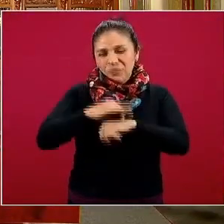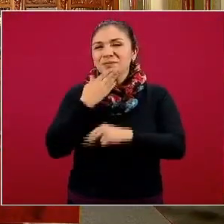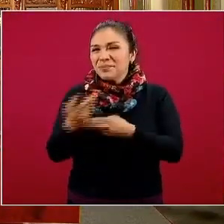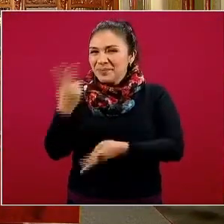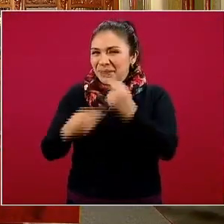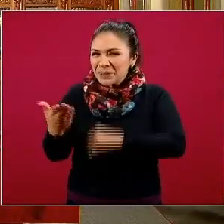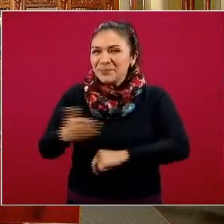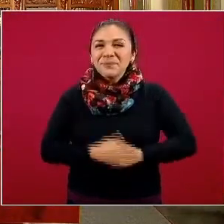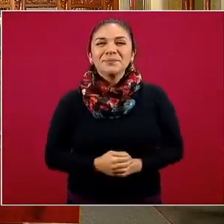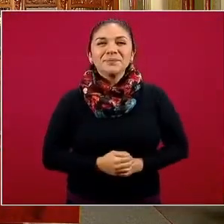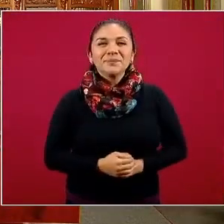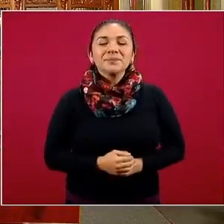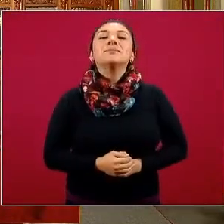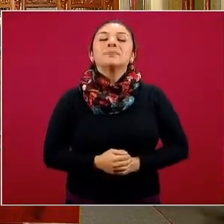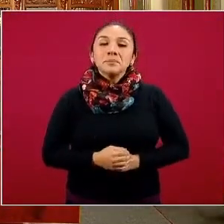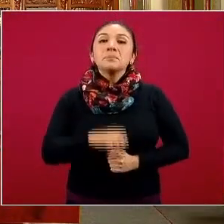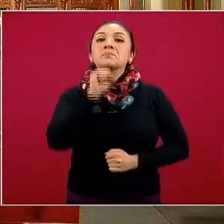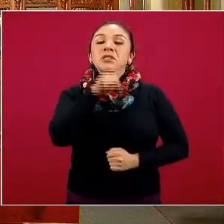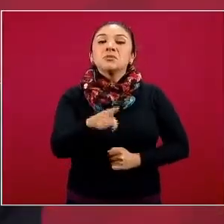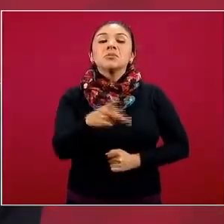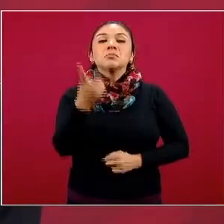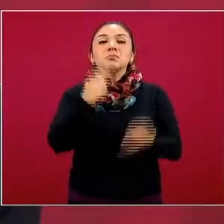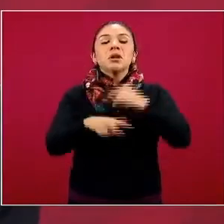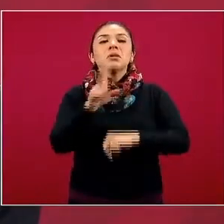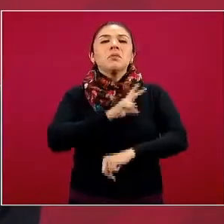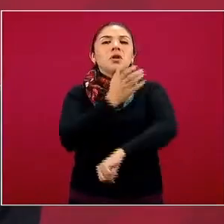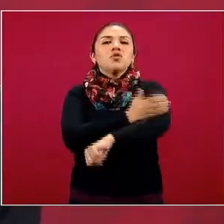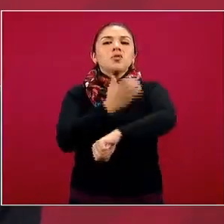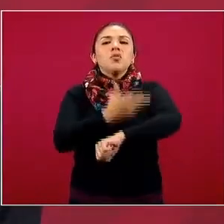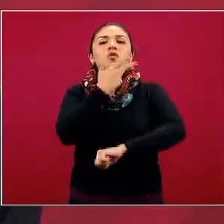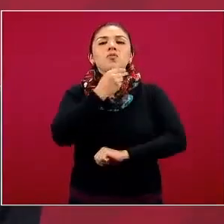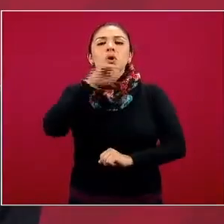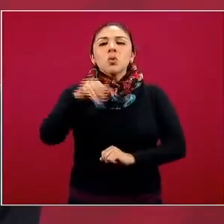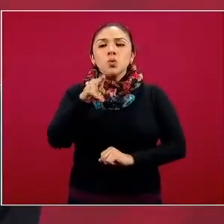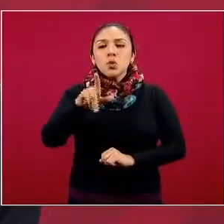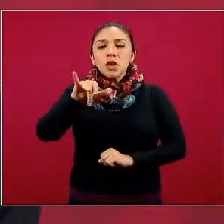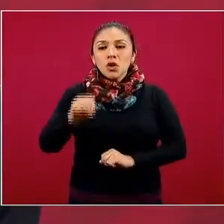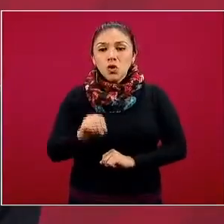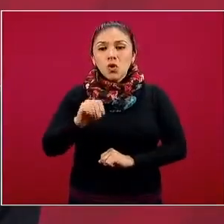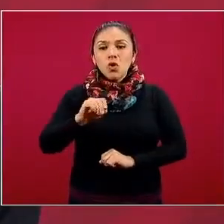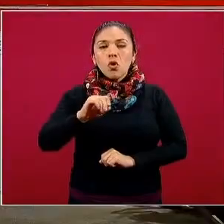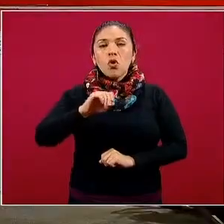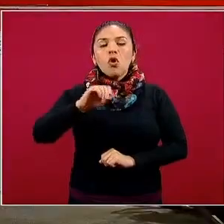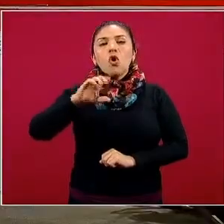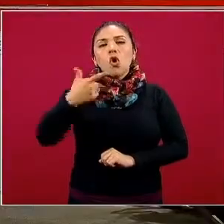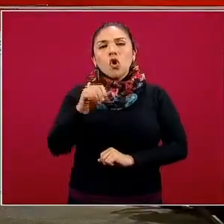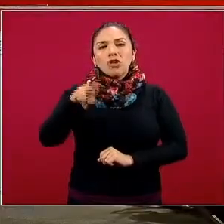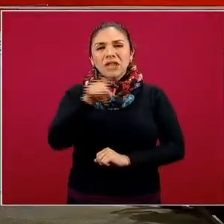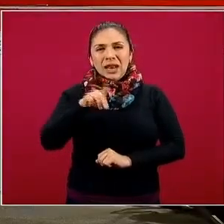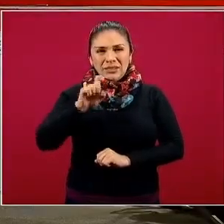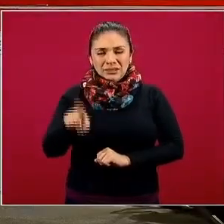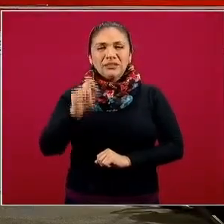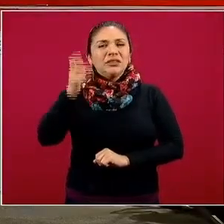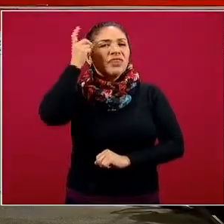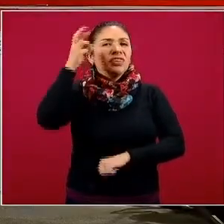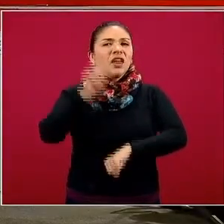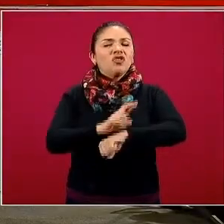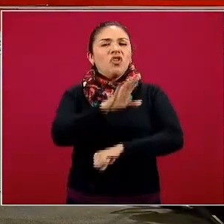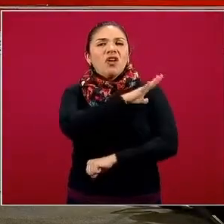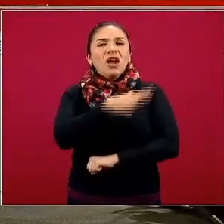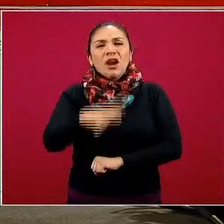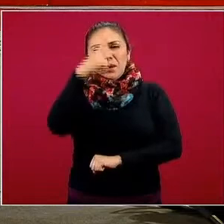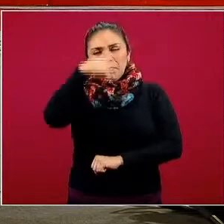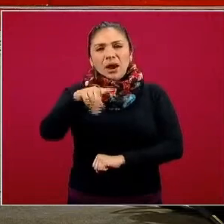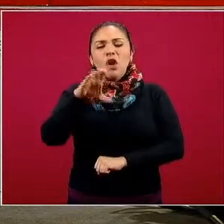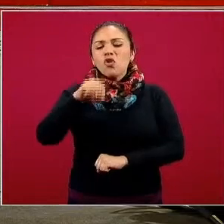Sincer. Muchas gracias. Gracias. Asimismo, nuestro compañero, el doctor Jorge Julio González Olvera, director general